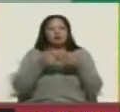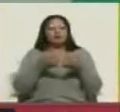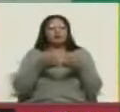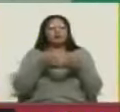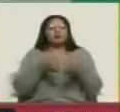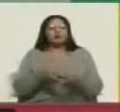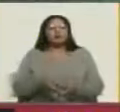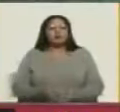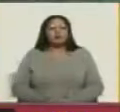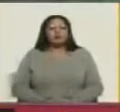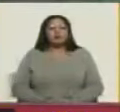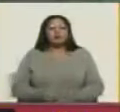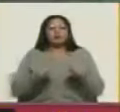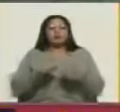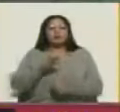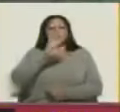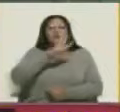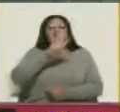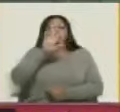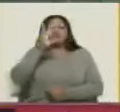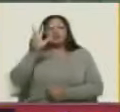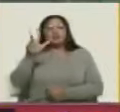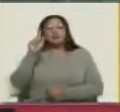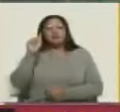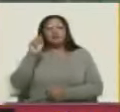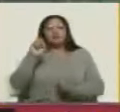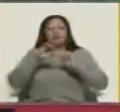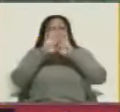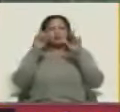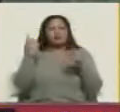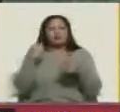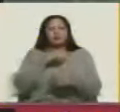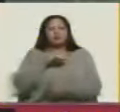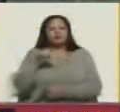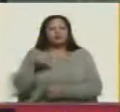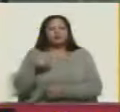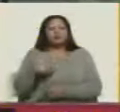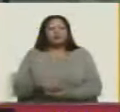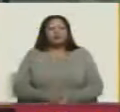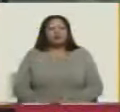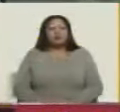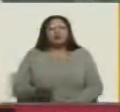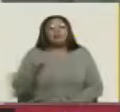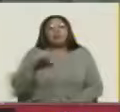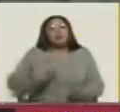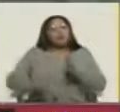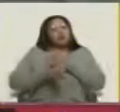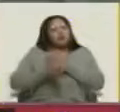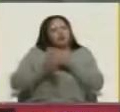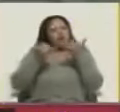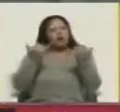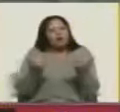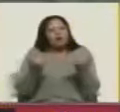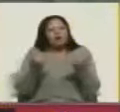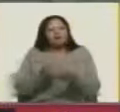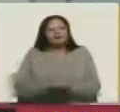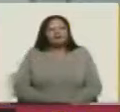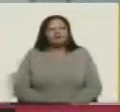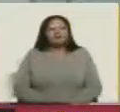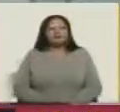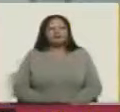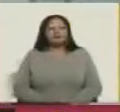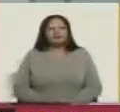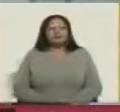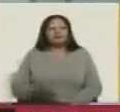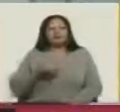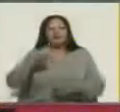comicial. Así, amigos, 11:53 minutos de la mañana, ya tenemos todavía al analista político Indira Urneja, pero